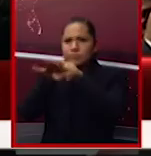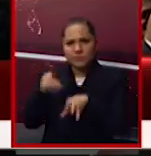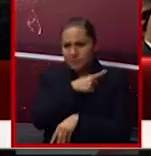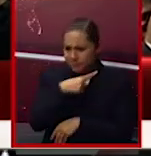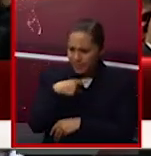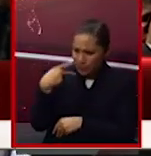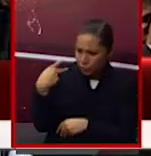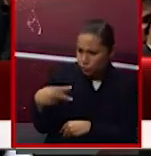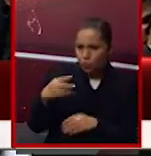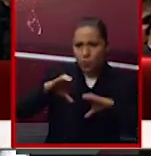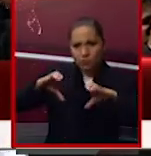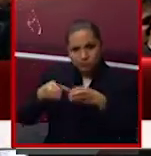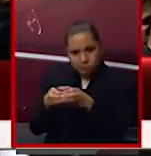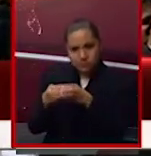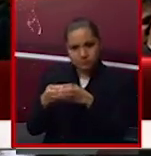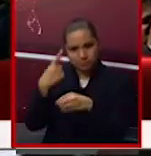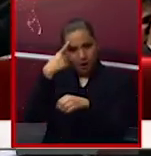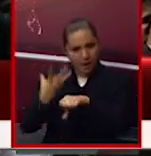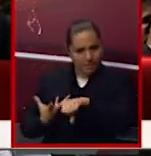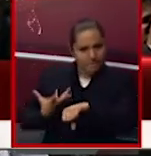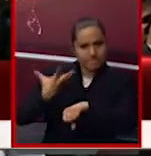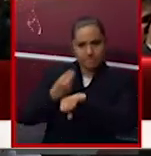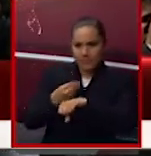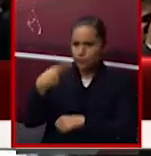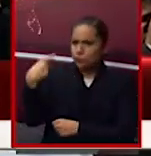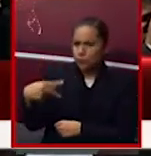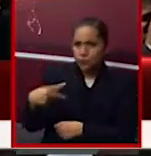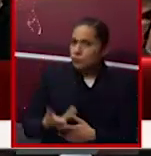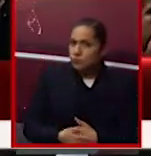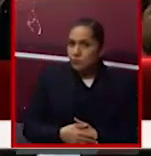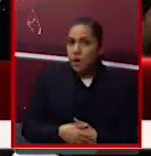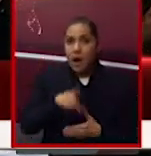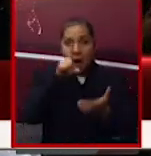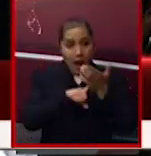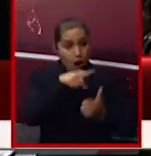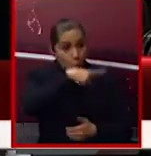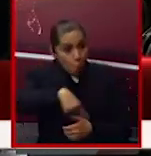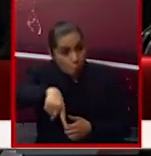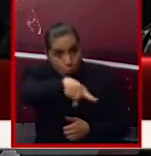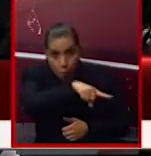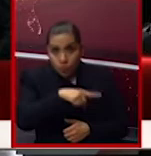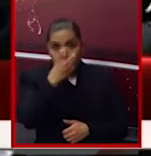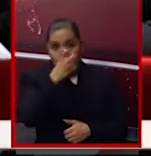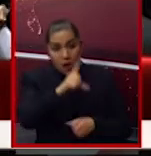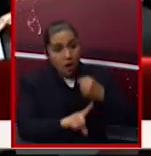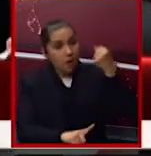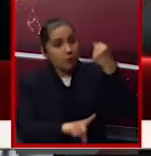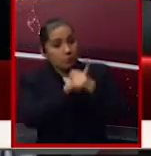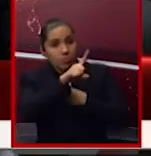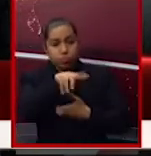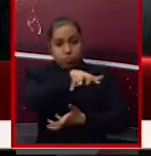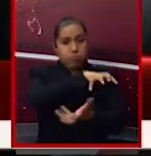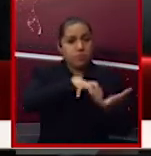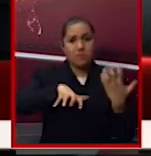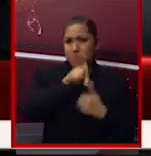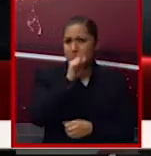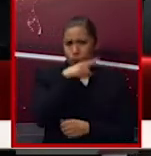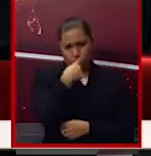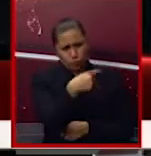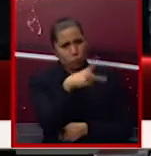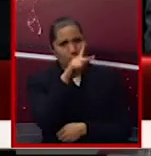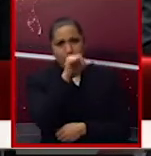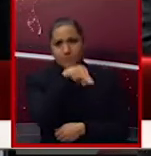El socavón lo han realizado ustedes en el PAN, porque han hecho del Senado y de la